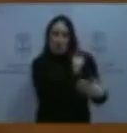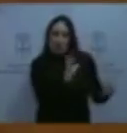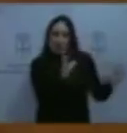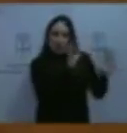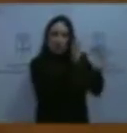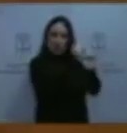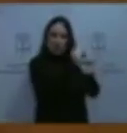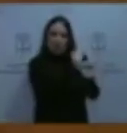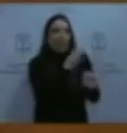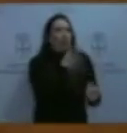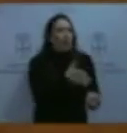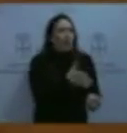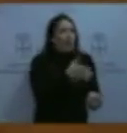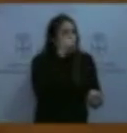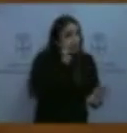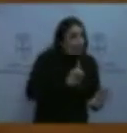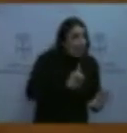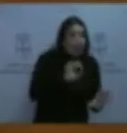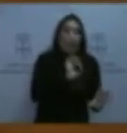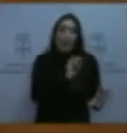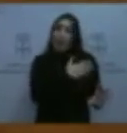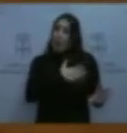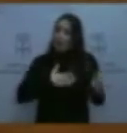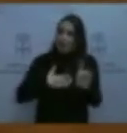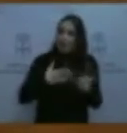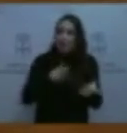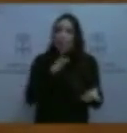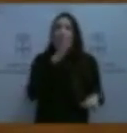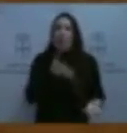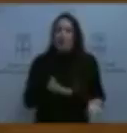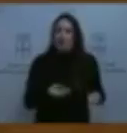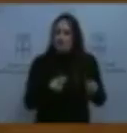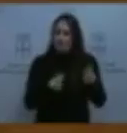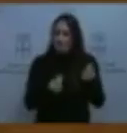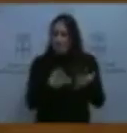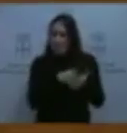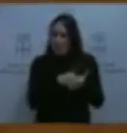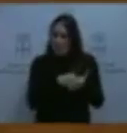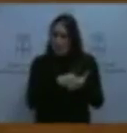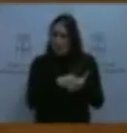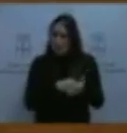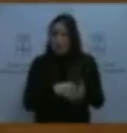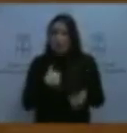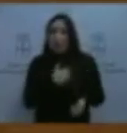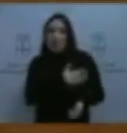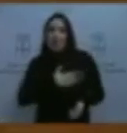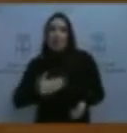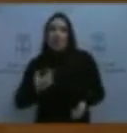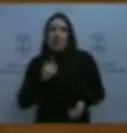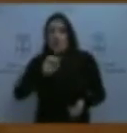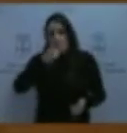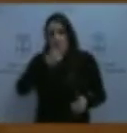porque no sepan hacerlo, simplemente porque no quieren hacerlo. En relación, quería plantearle también en esta primera parte